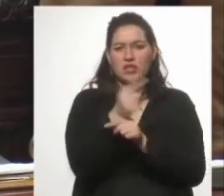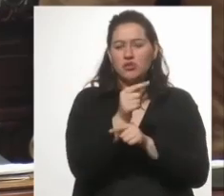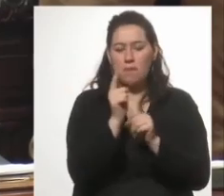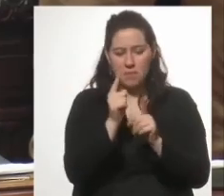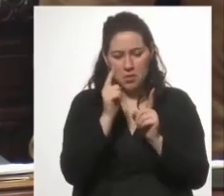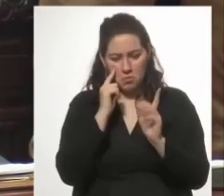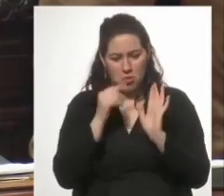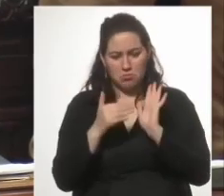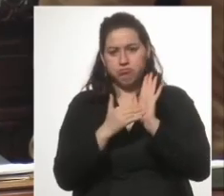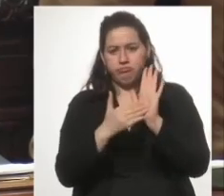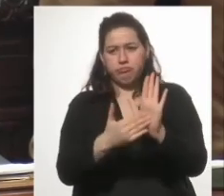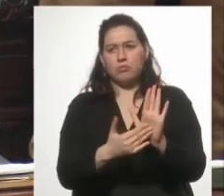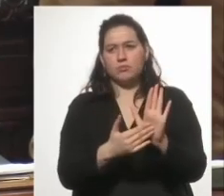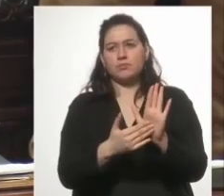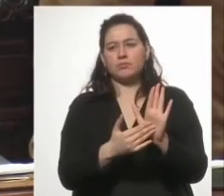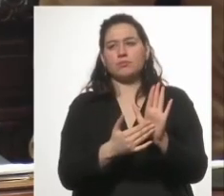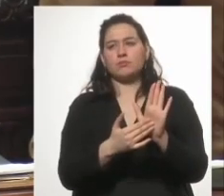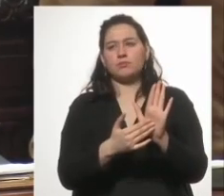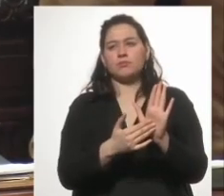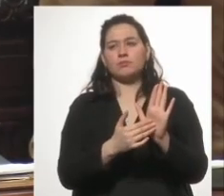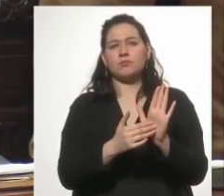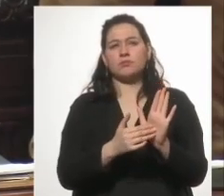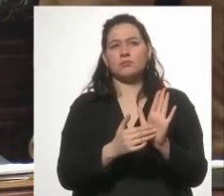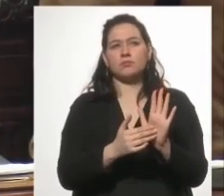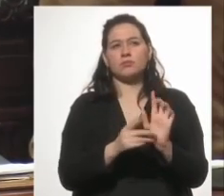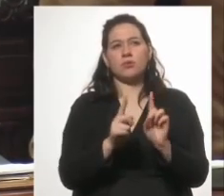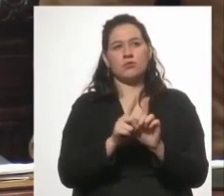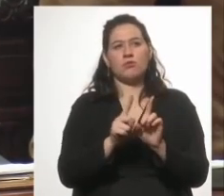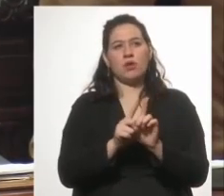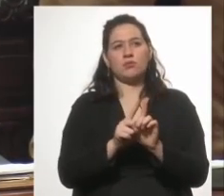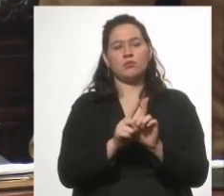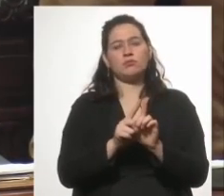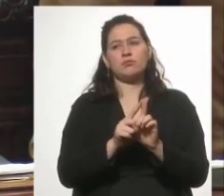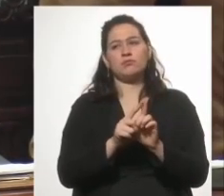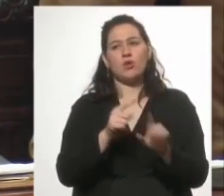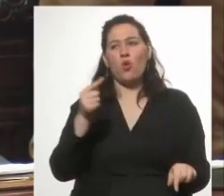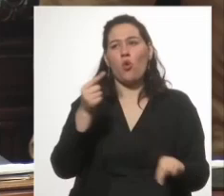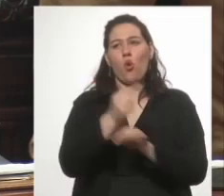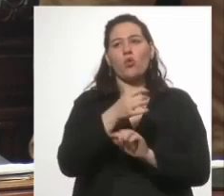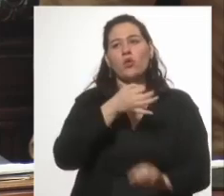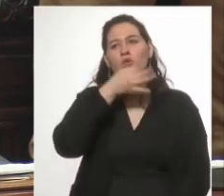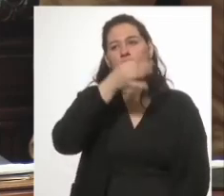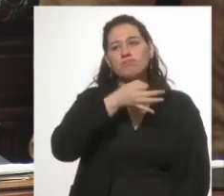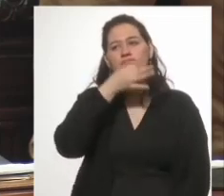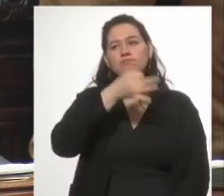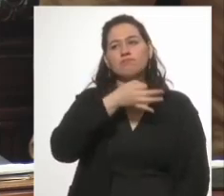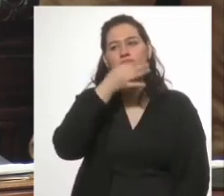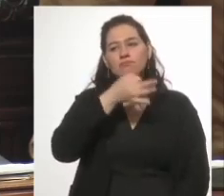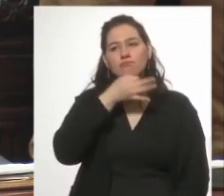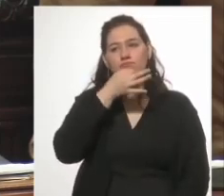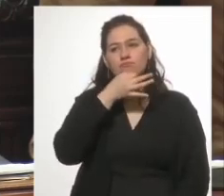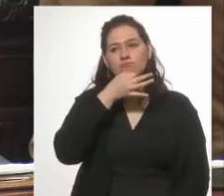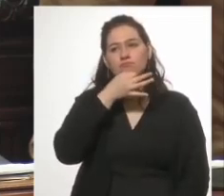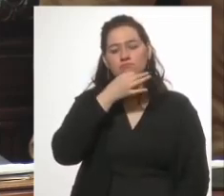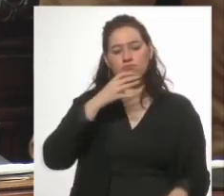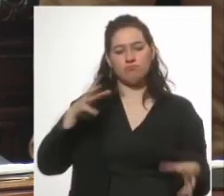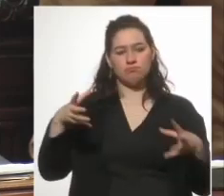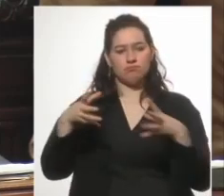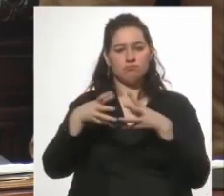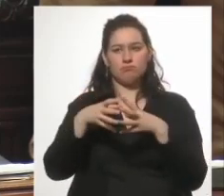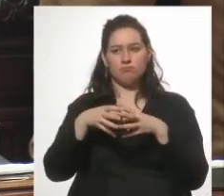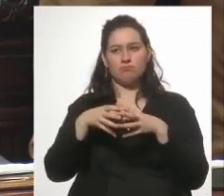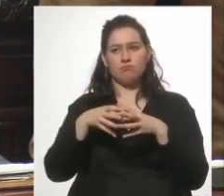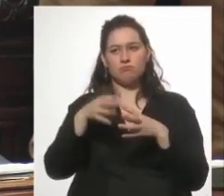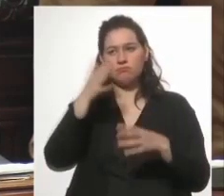en evidencia y hace implosionar un relato vertebral para la izquierda. Por lo